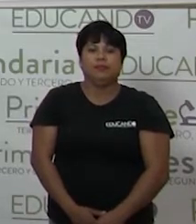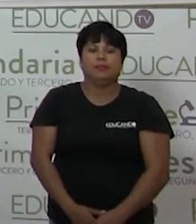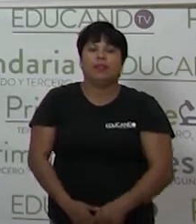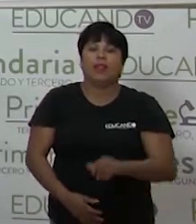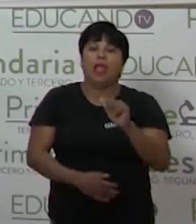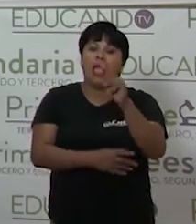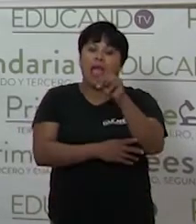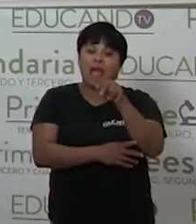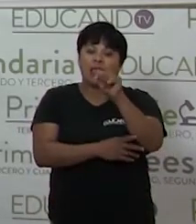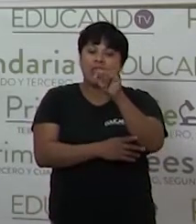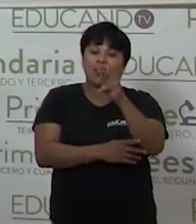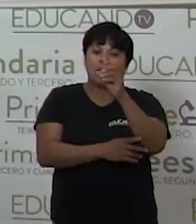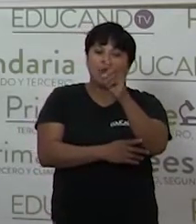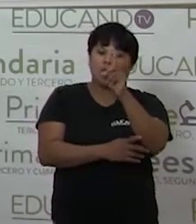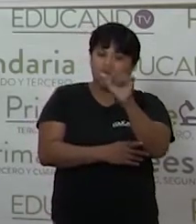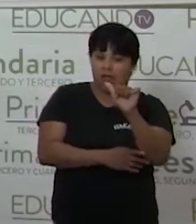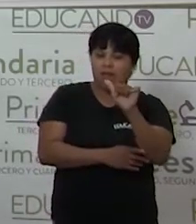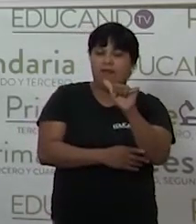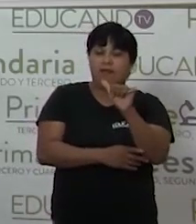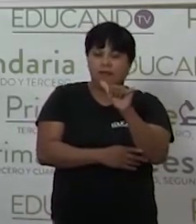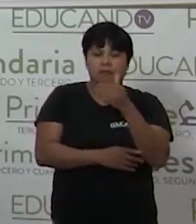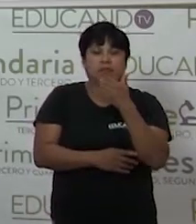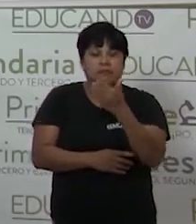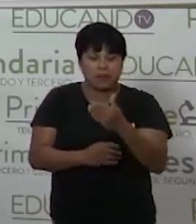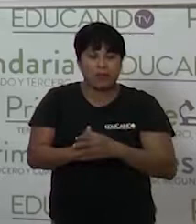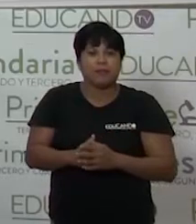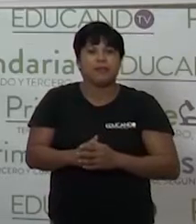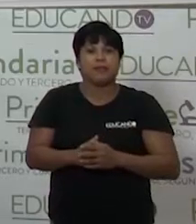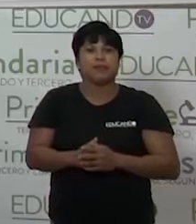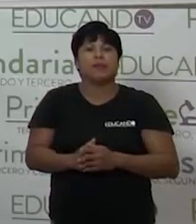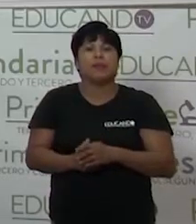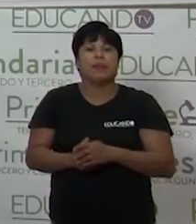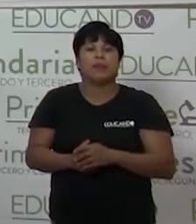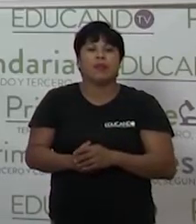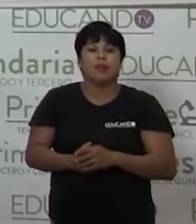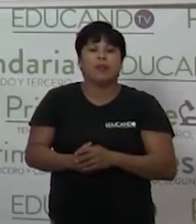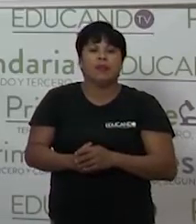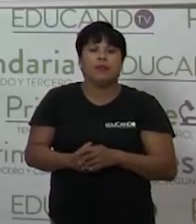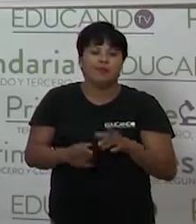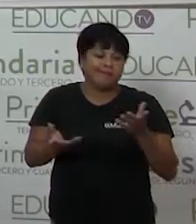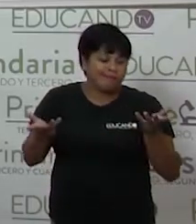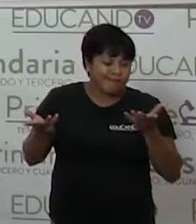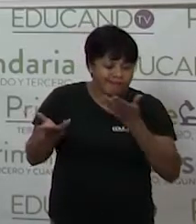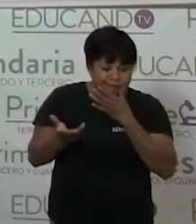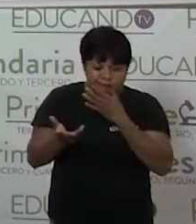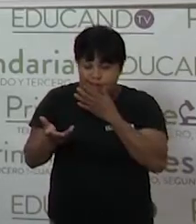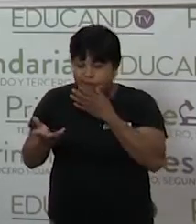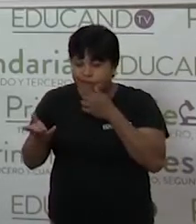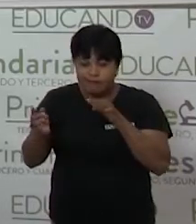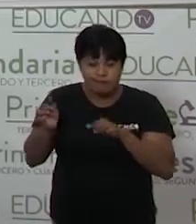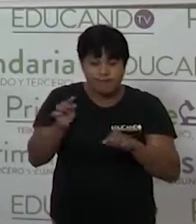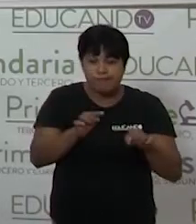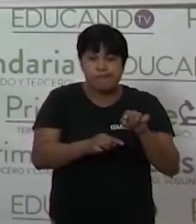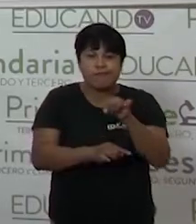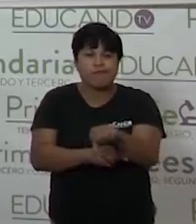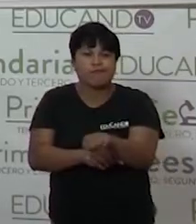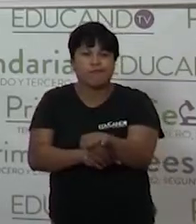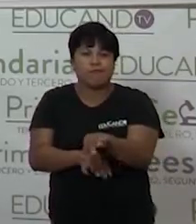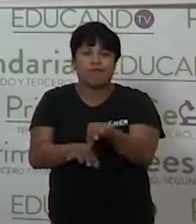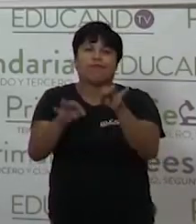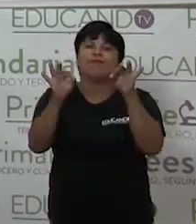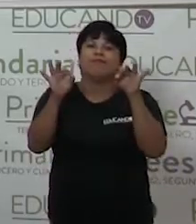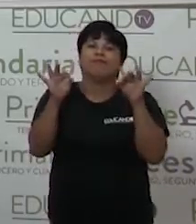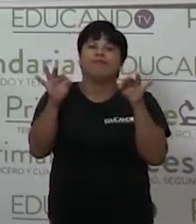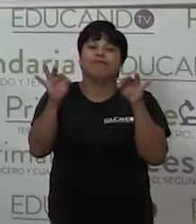antípodas muy bien tururú tal